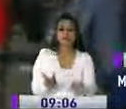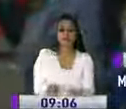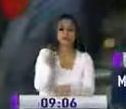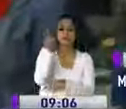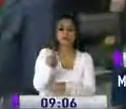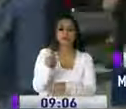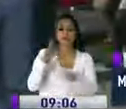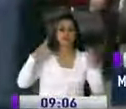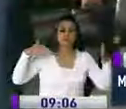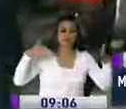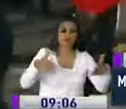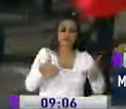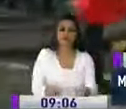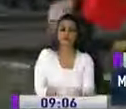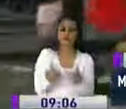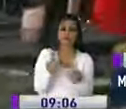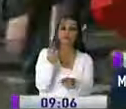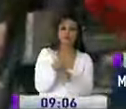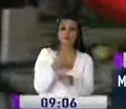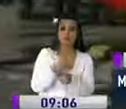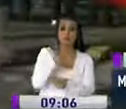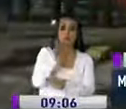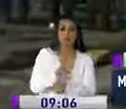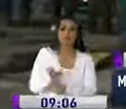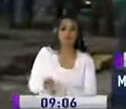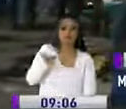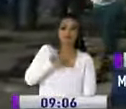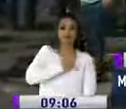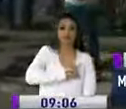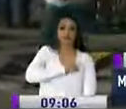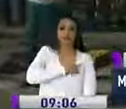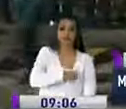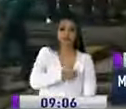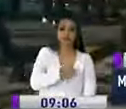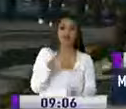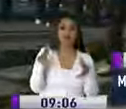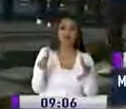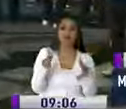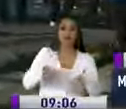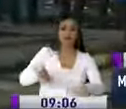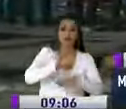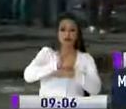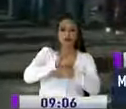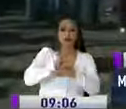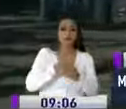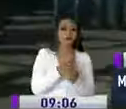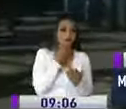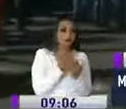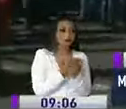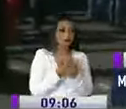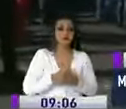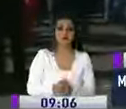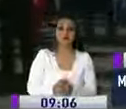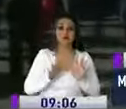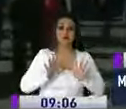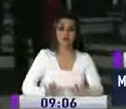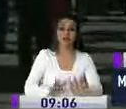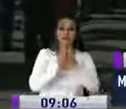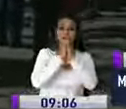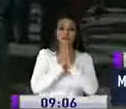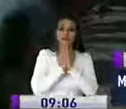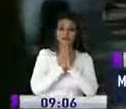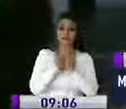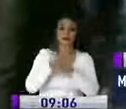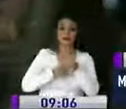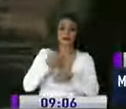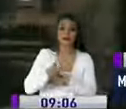ser bien tratado y por lo tanto requerimos el incremento de sueldos y salarios para nuestros maestros en el país. Le agradecemos muchísimo. Bueno, esas son las consignas para este año.